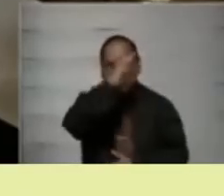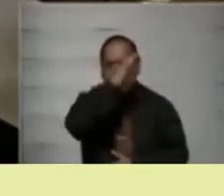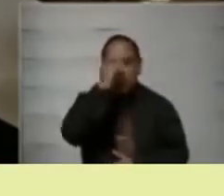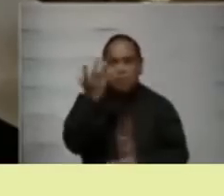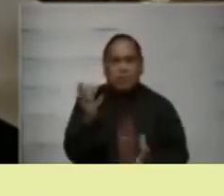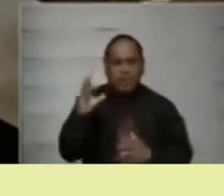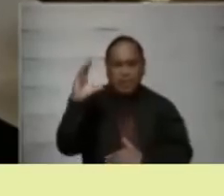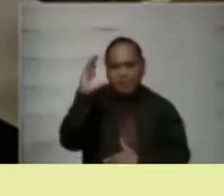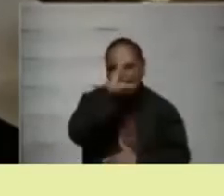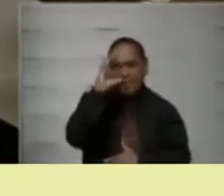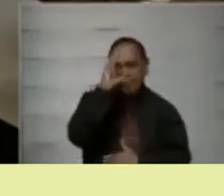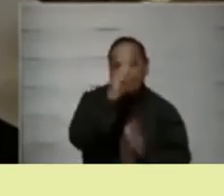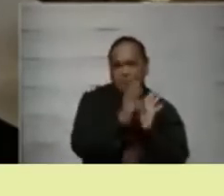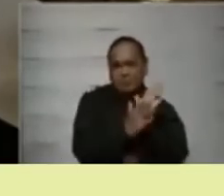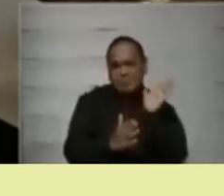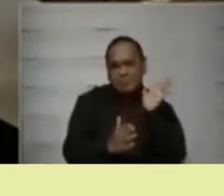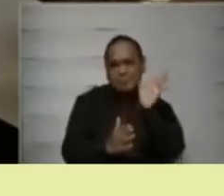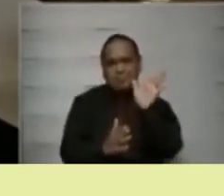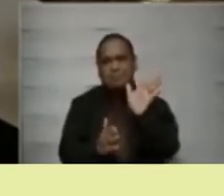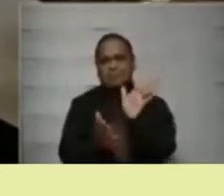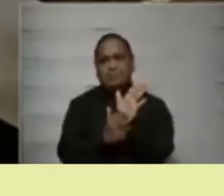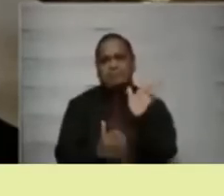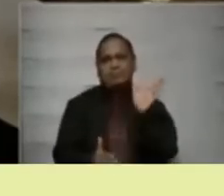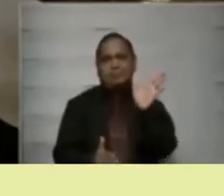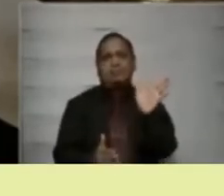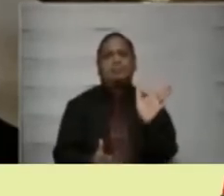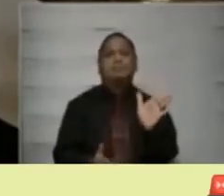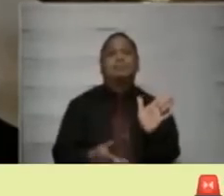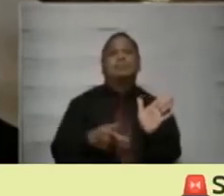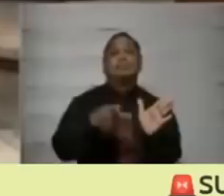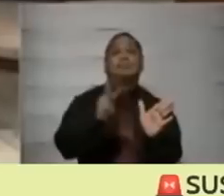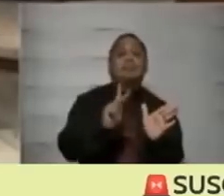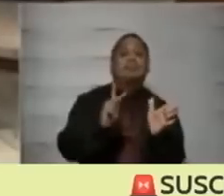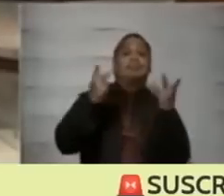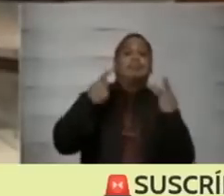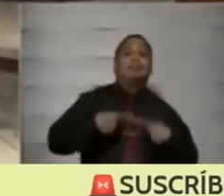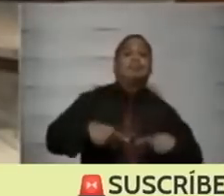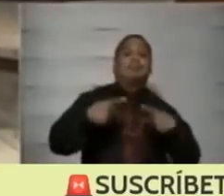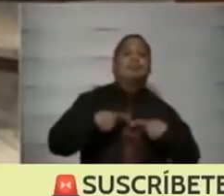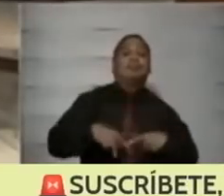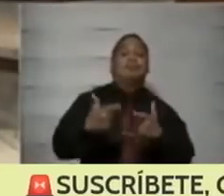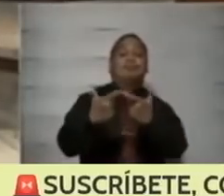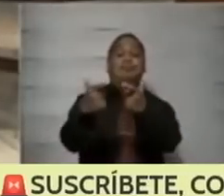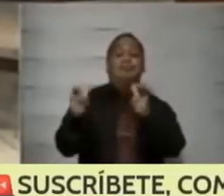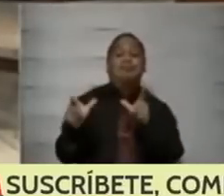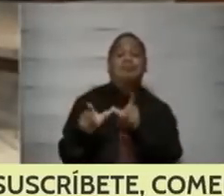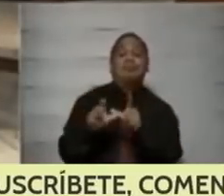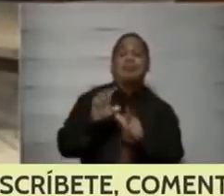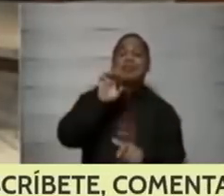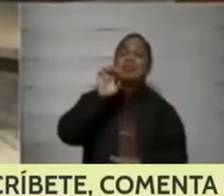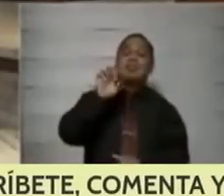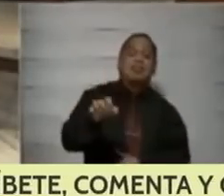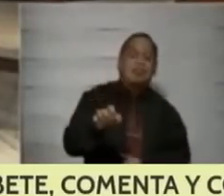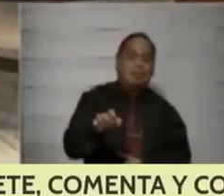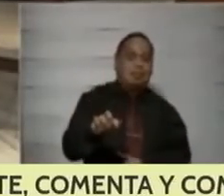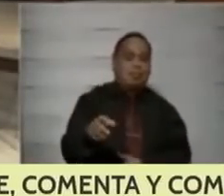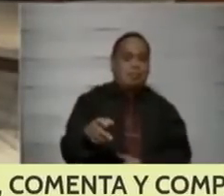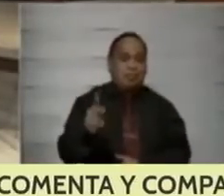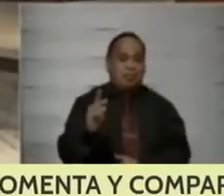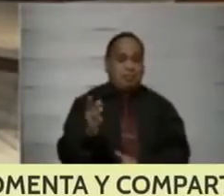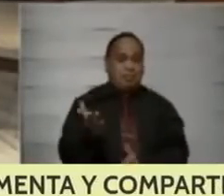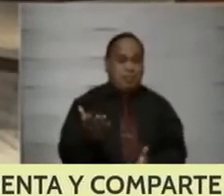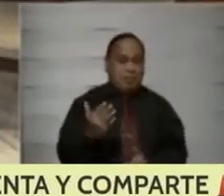tratar de... pues de levantar aquí su engañar a los demás integrantes de la fracción parlamentaria, al coordinador, queriendo